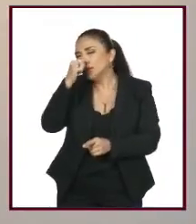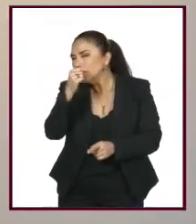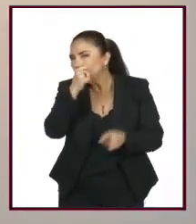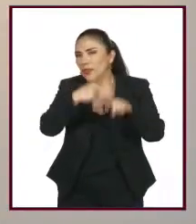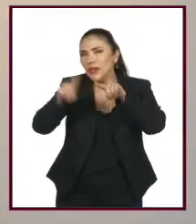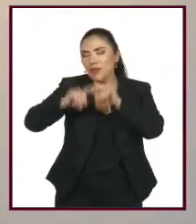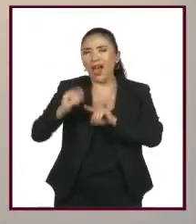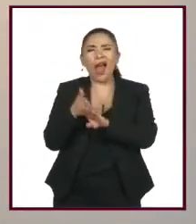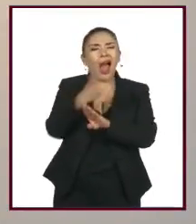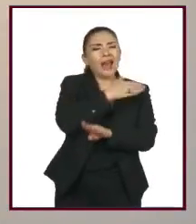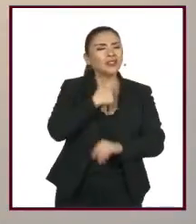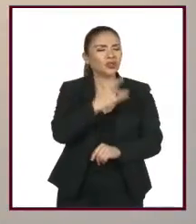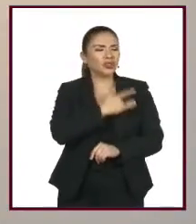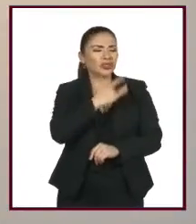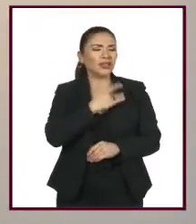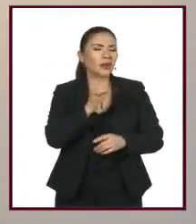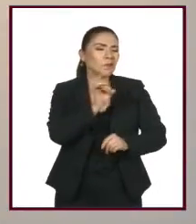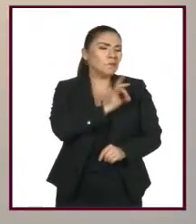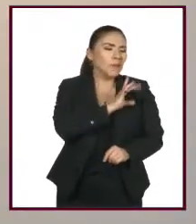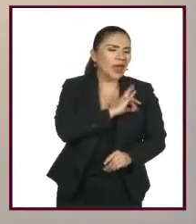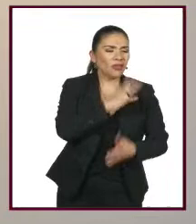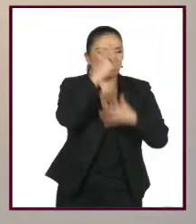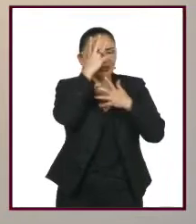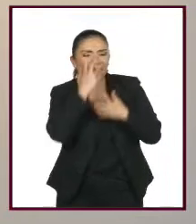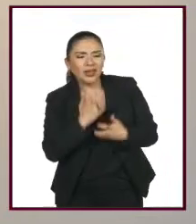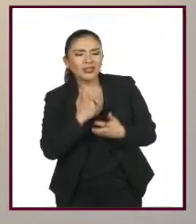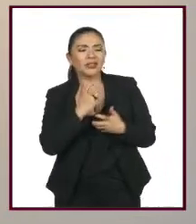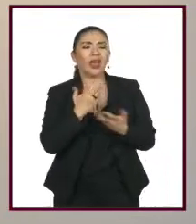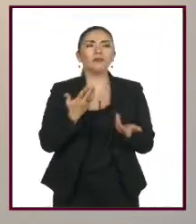Sentía miedo, sentía tristeza, sentía